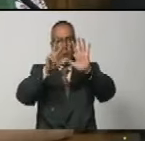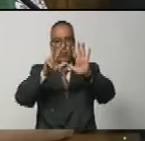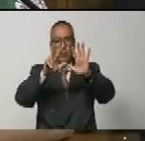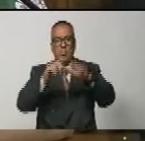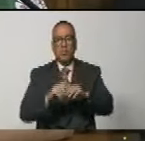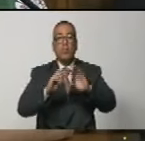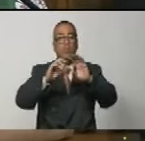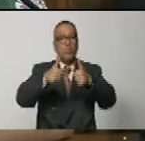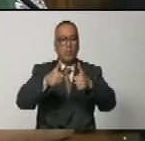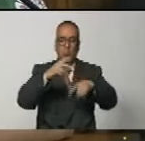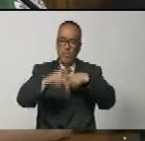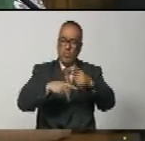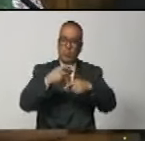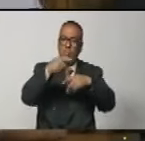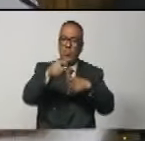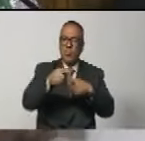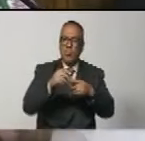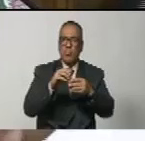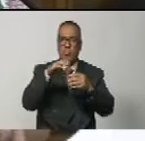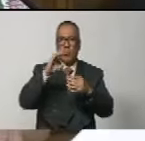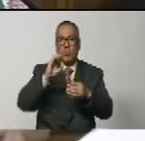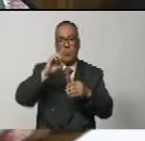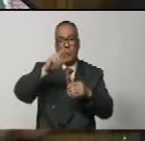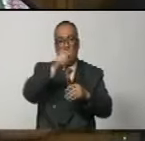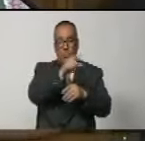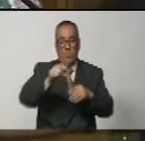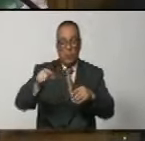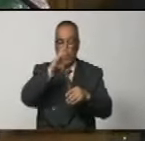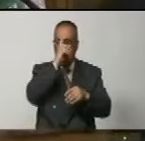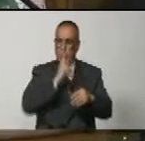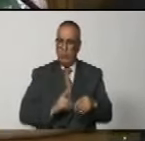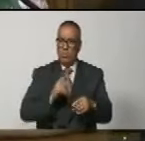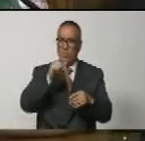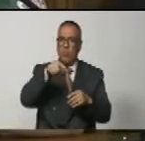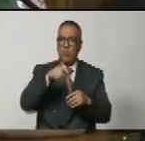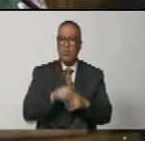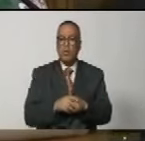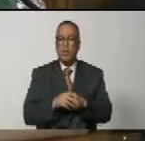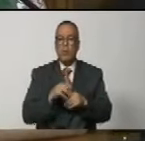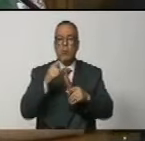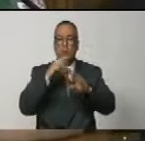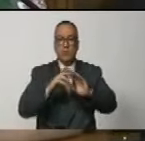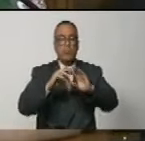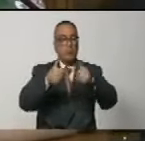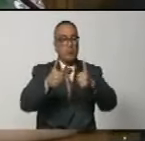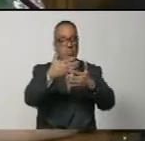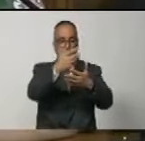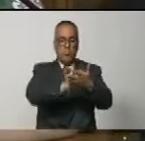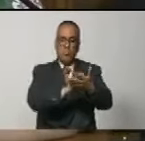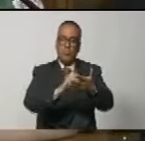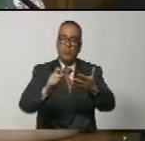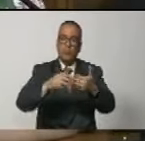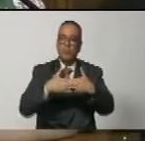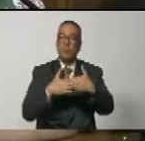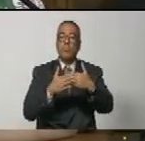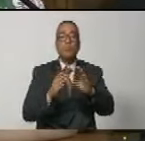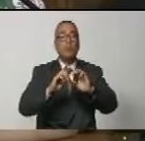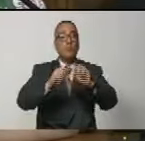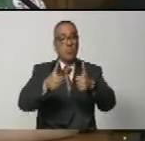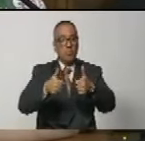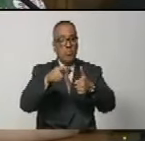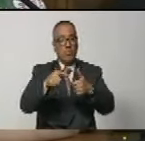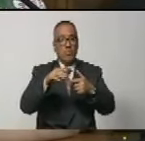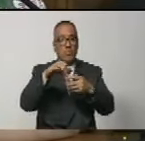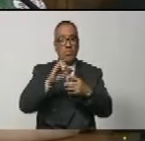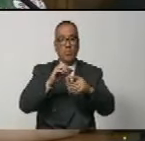108. Iniciado el procedimiento por el Consejo Nacional para las Personas con Discapacidad, se levantará un acta de apertura elaborada por